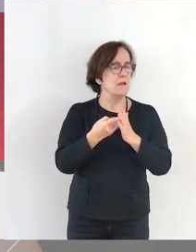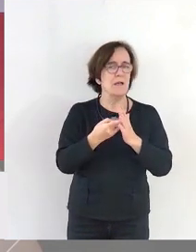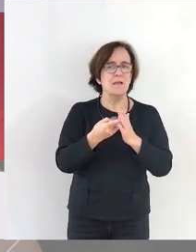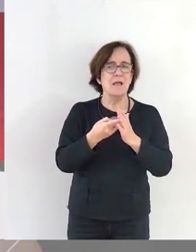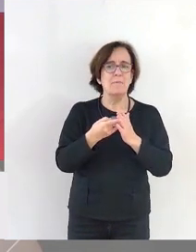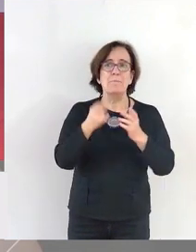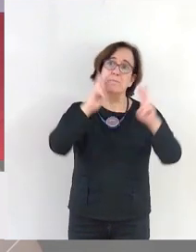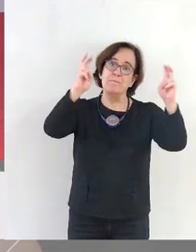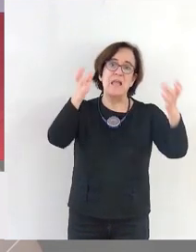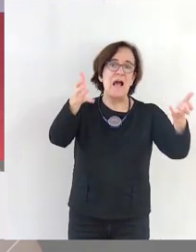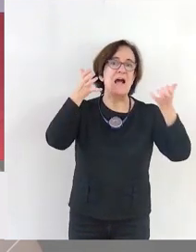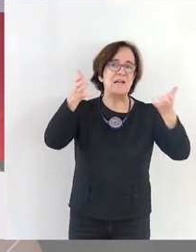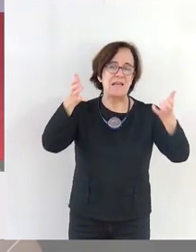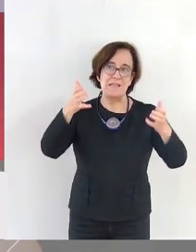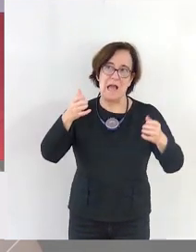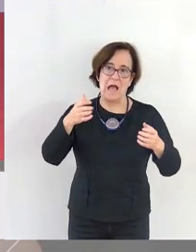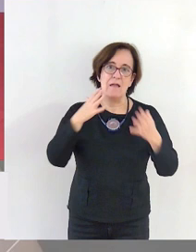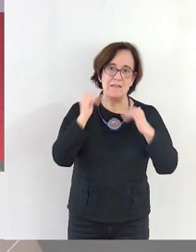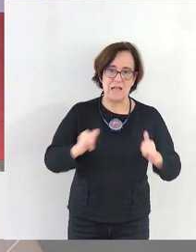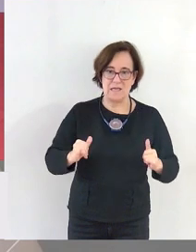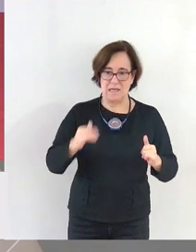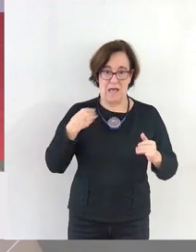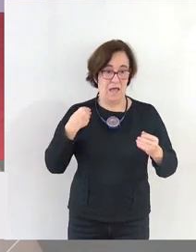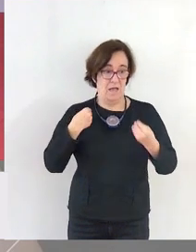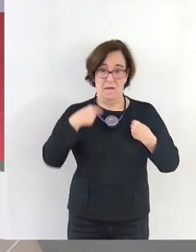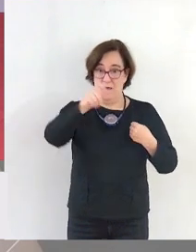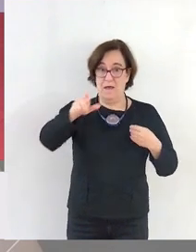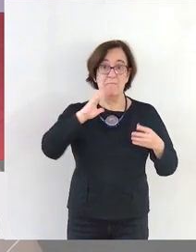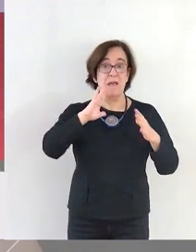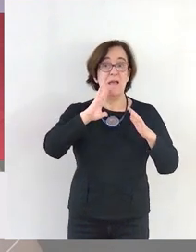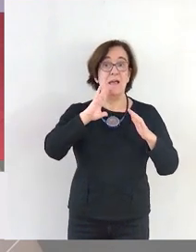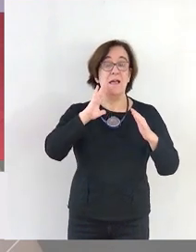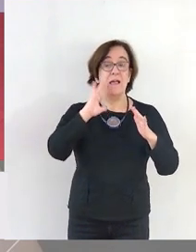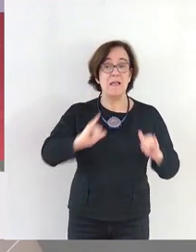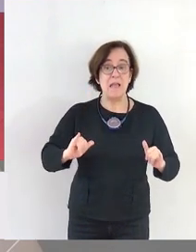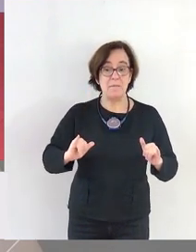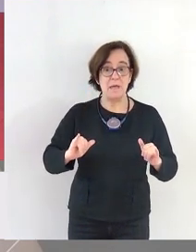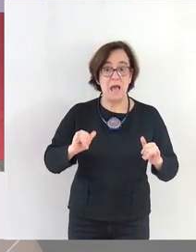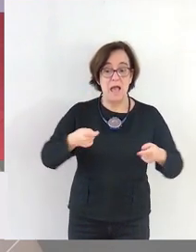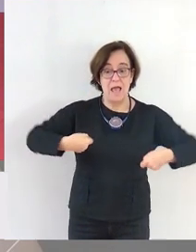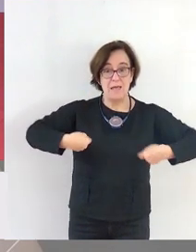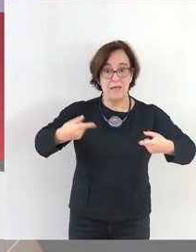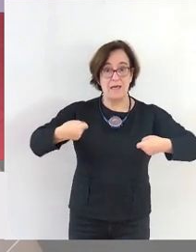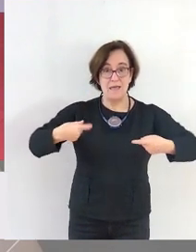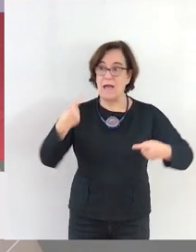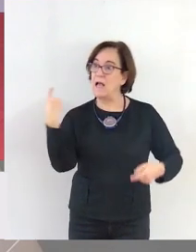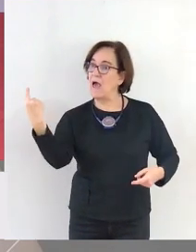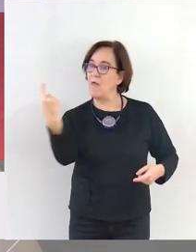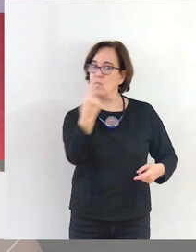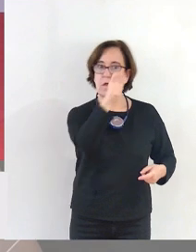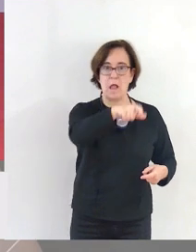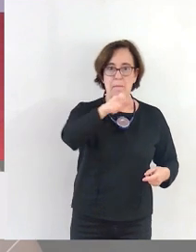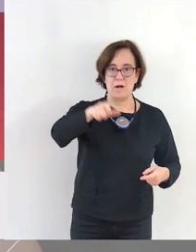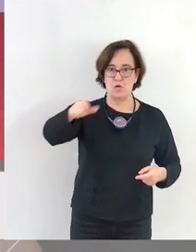energética per cápita que es la energía que realmente consume cada una de las personas